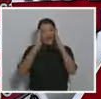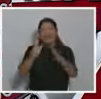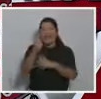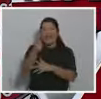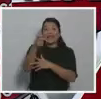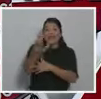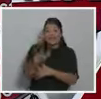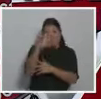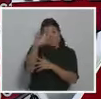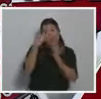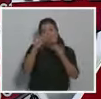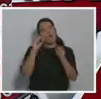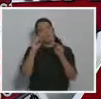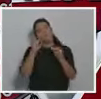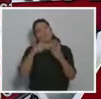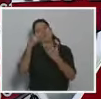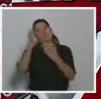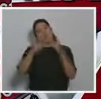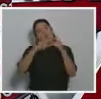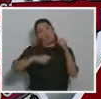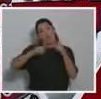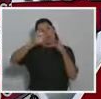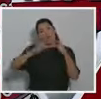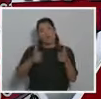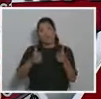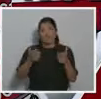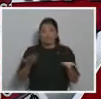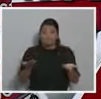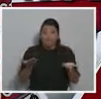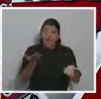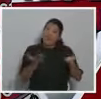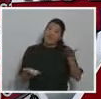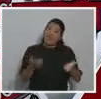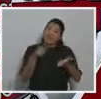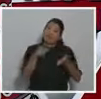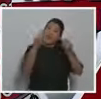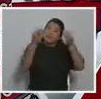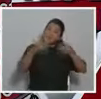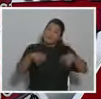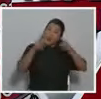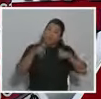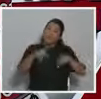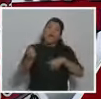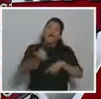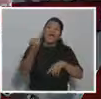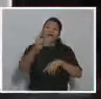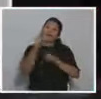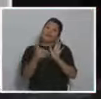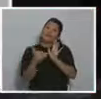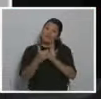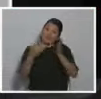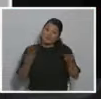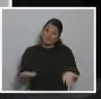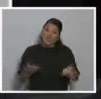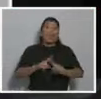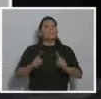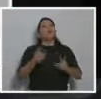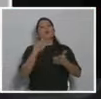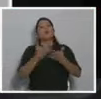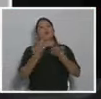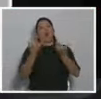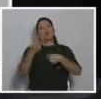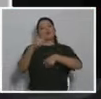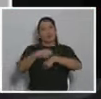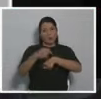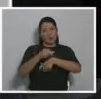13 para observar la Rueda de la Fortuna. ¿Quién sabe? Al rato se perdió los 10 millones. ¿Quién quita? Pero bueno, en este momento queremos otros